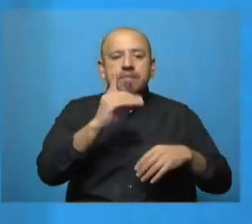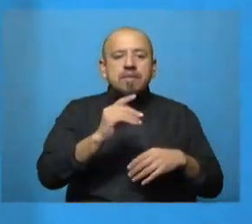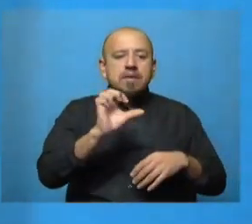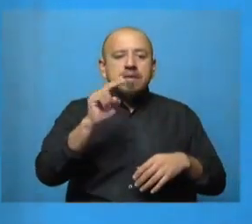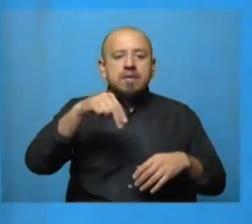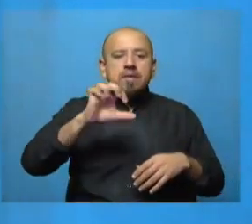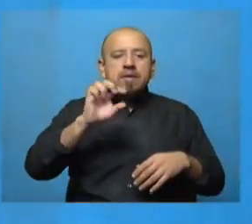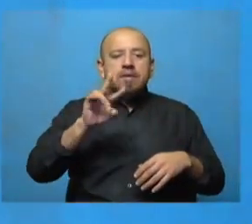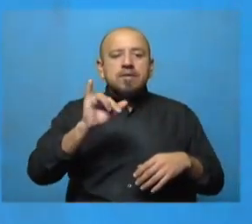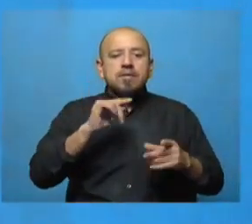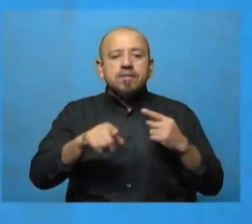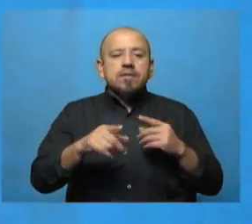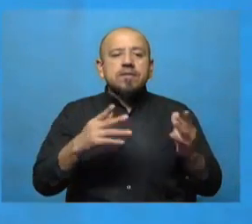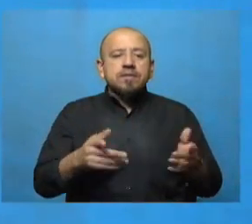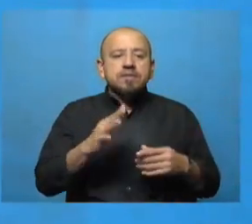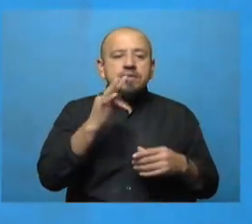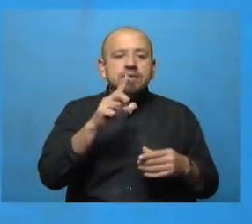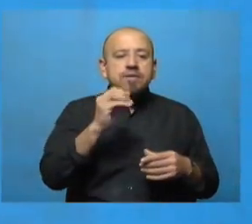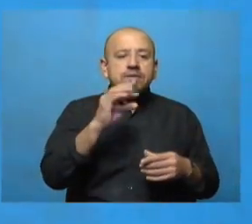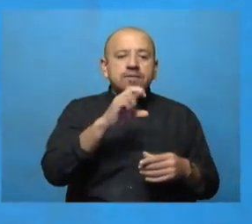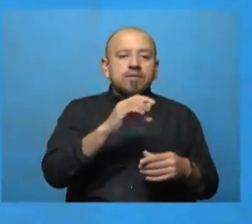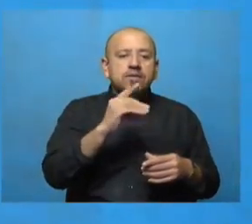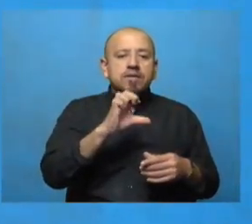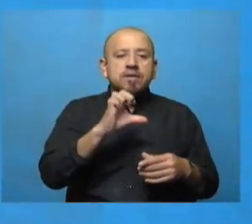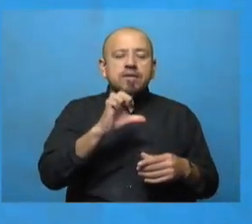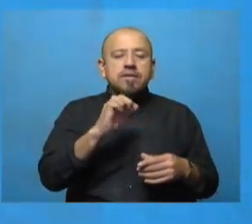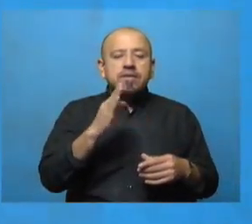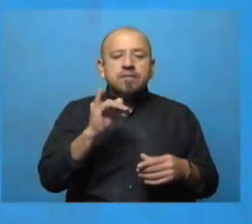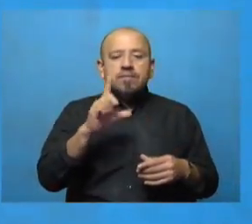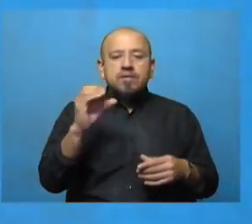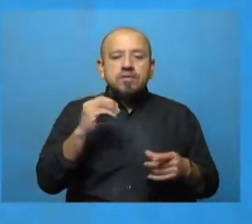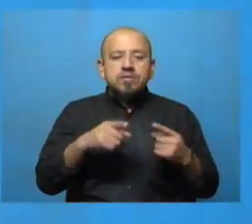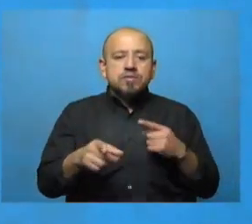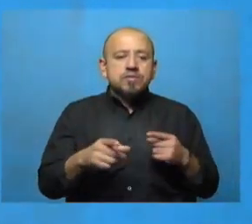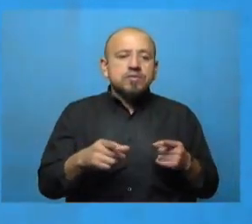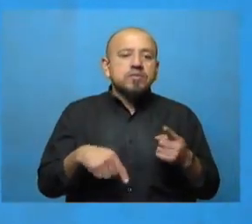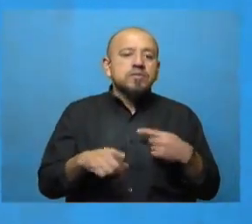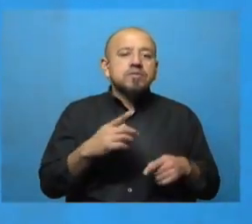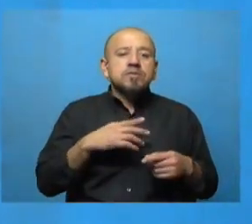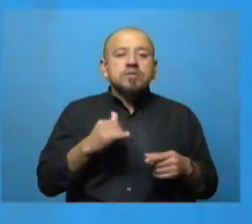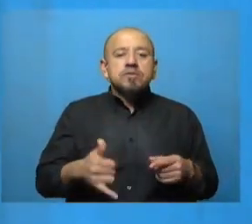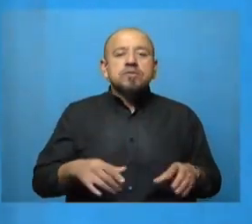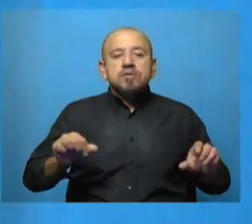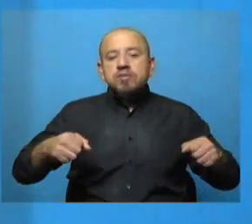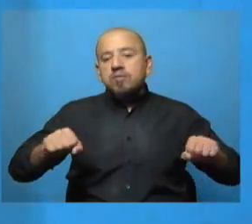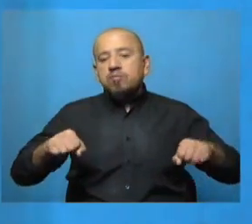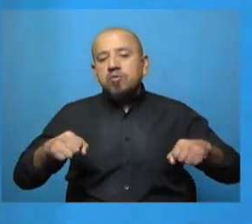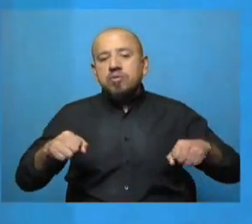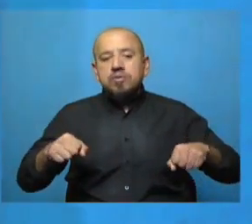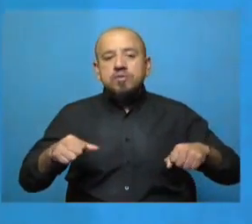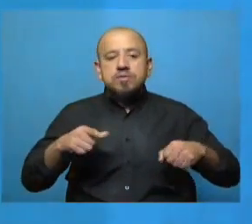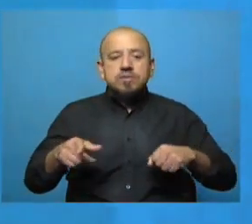piso y Carrasco hacia el peor que Pillo que iba atrás de él y tenía que entrar en una moto a